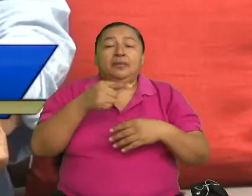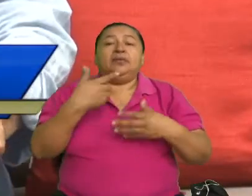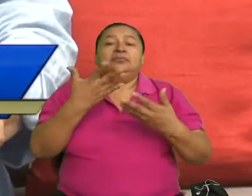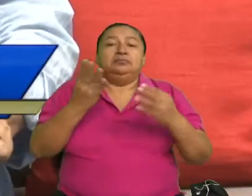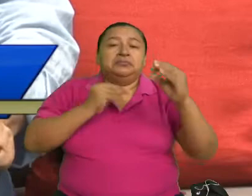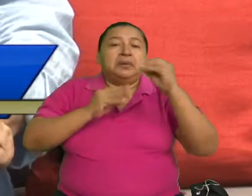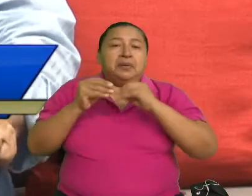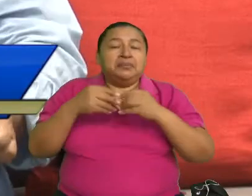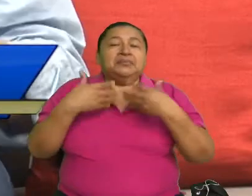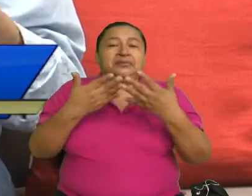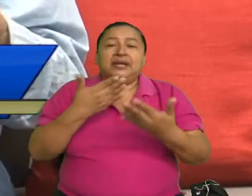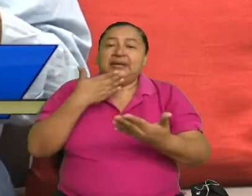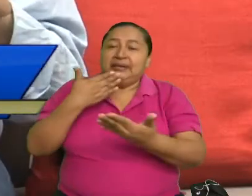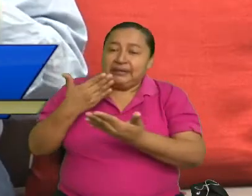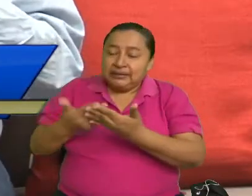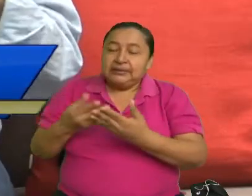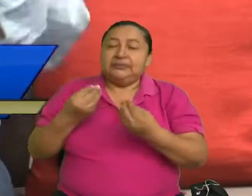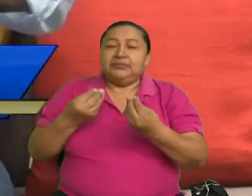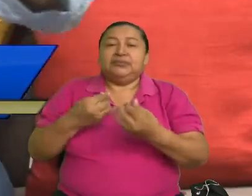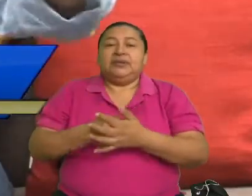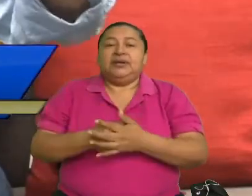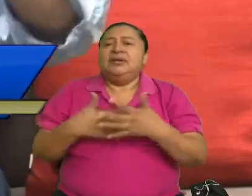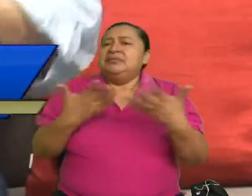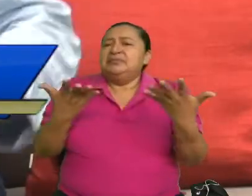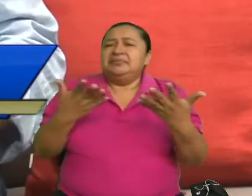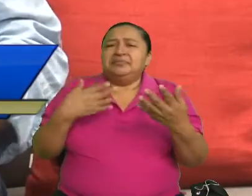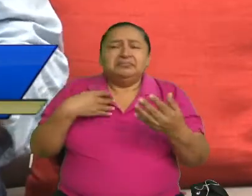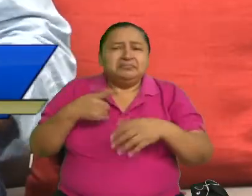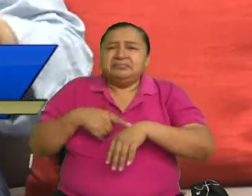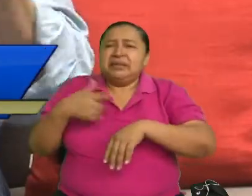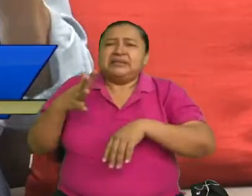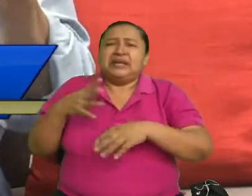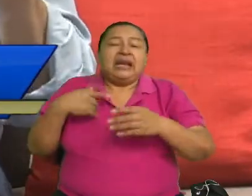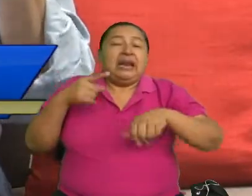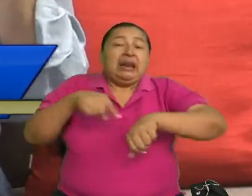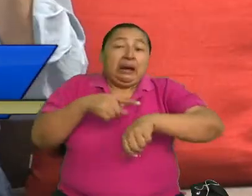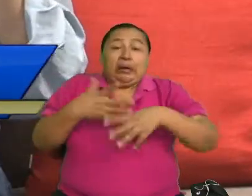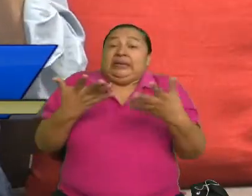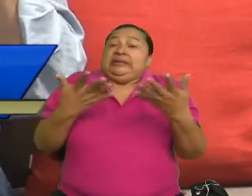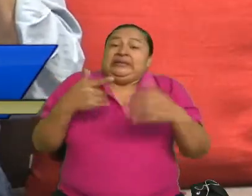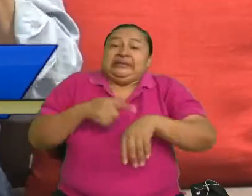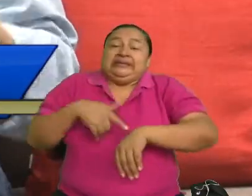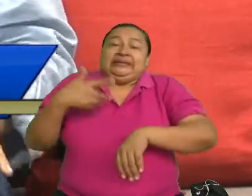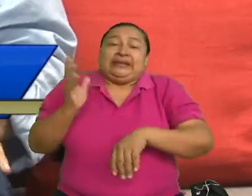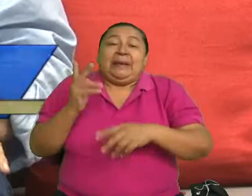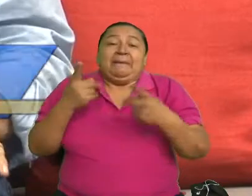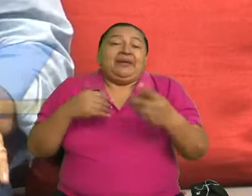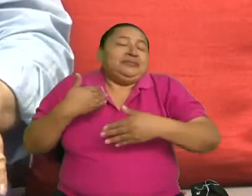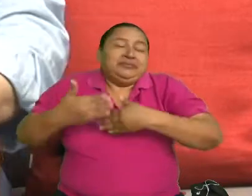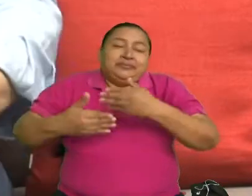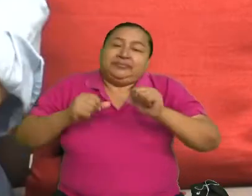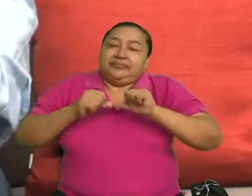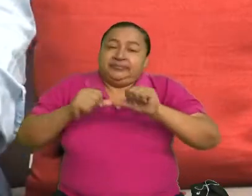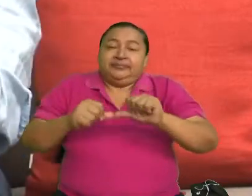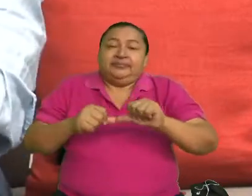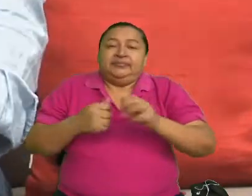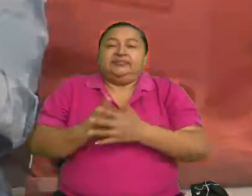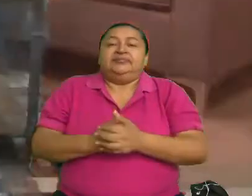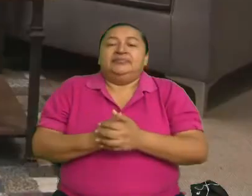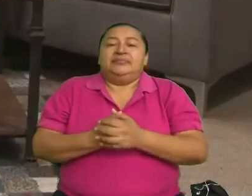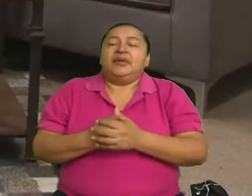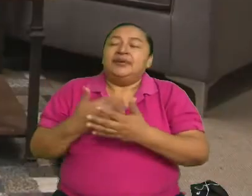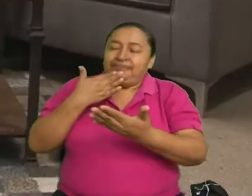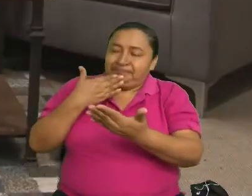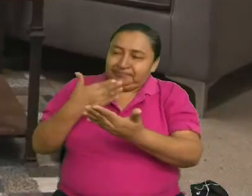conversador. Muchas gracias, don Wilmor. De repente se le pasa la hora y no sabe a qué hora terminó. Te felicito.